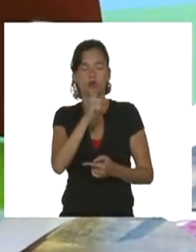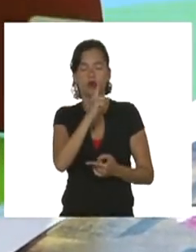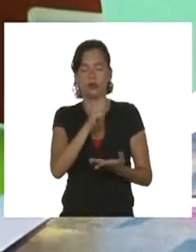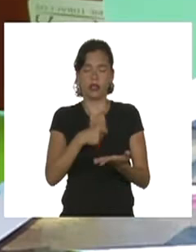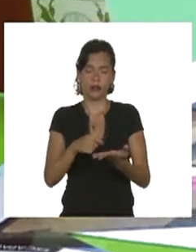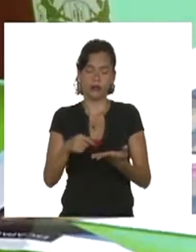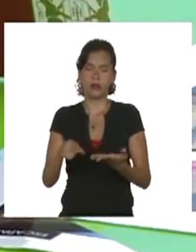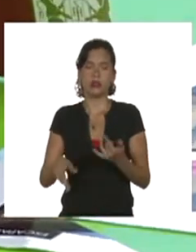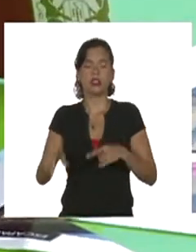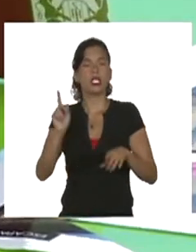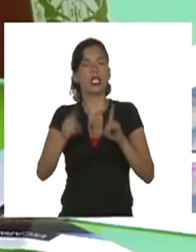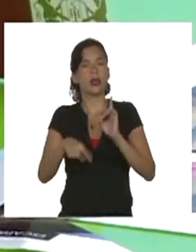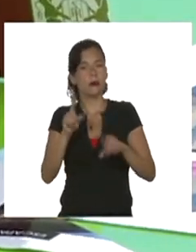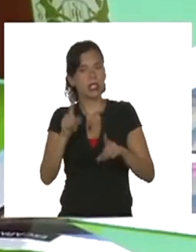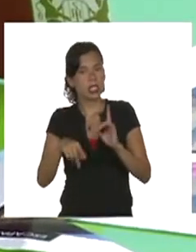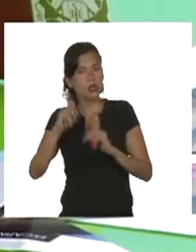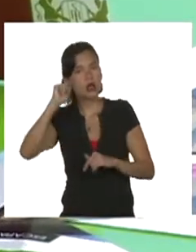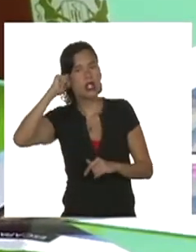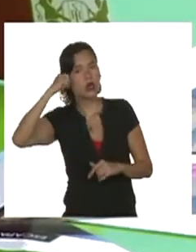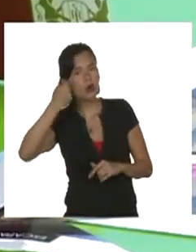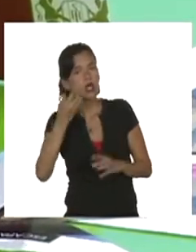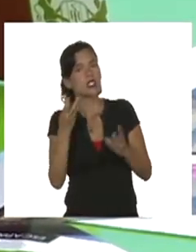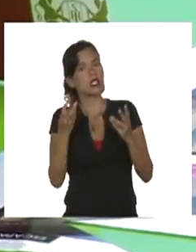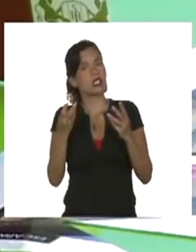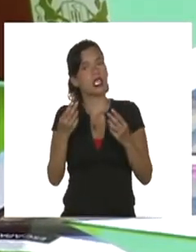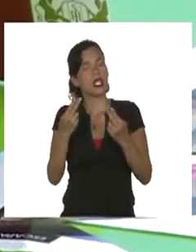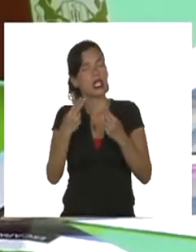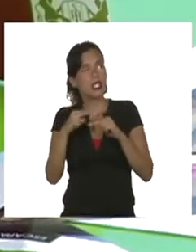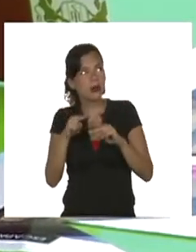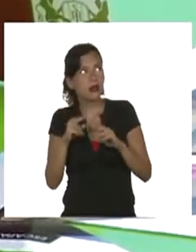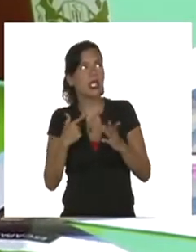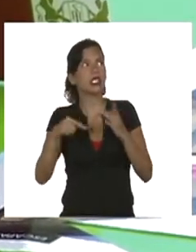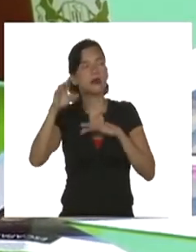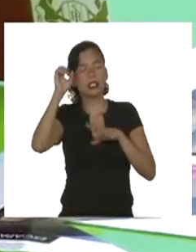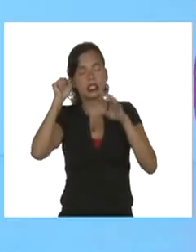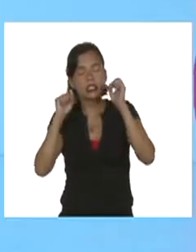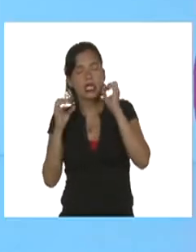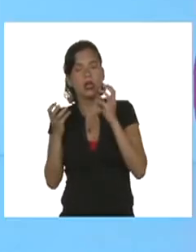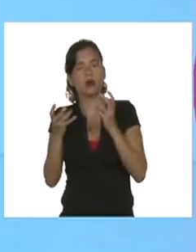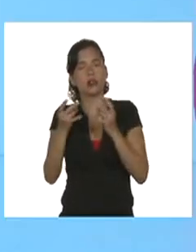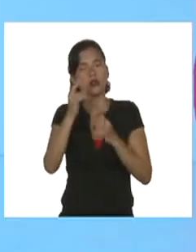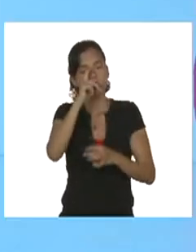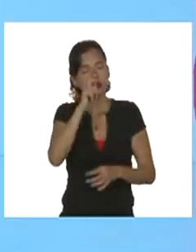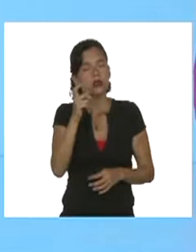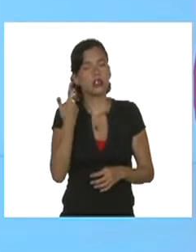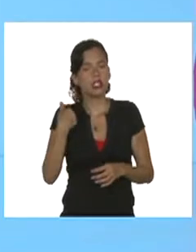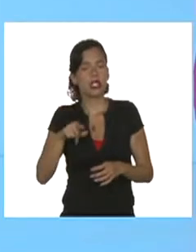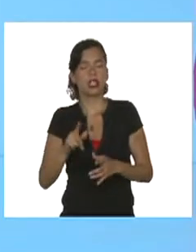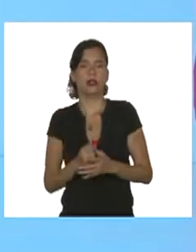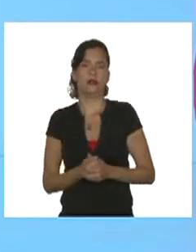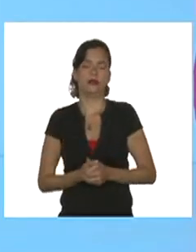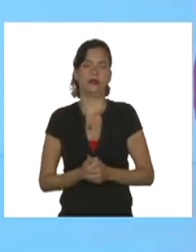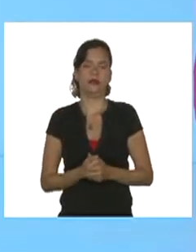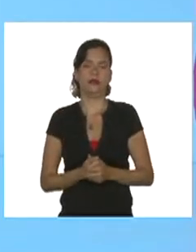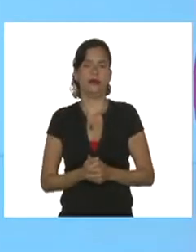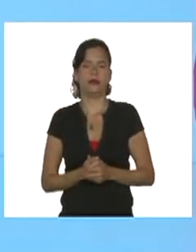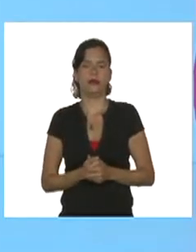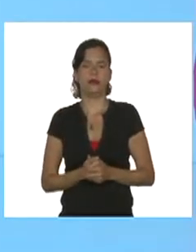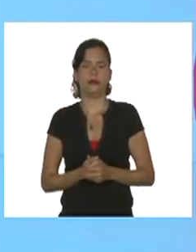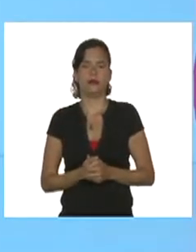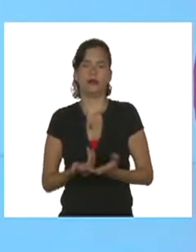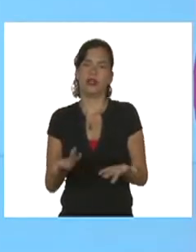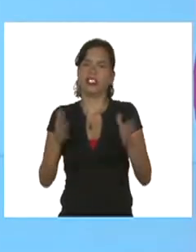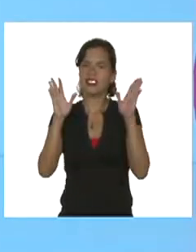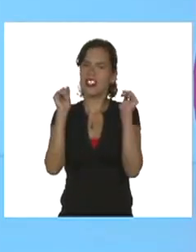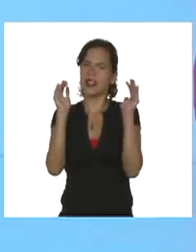nombres. De acuerdo, recuerden la etapa de nuestra niña y niño y la edad. Bueno,